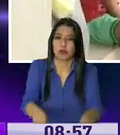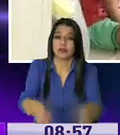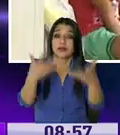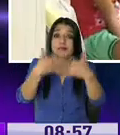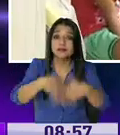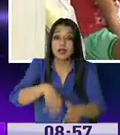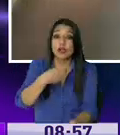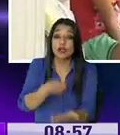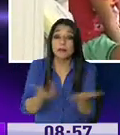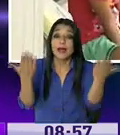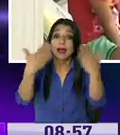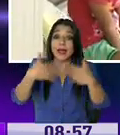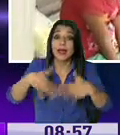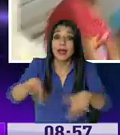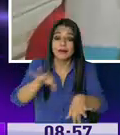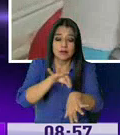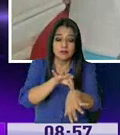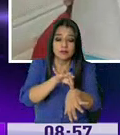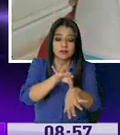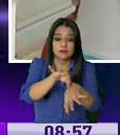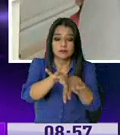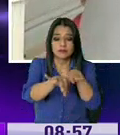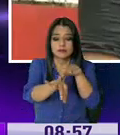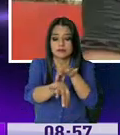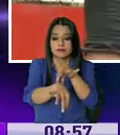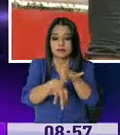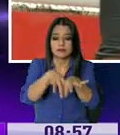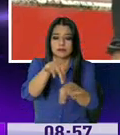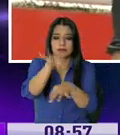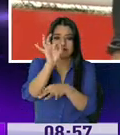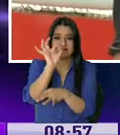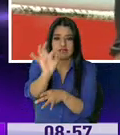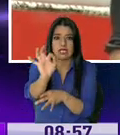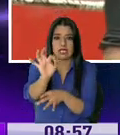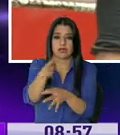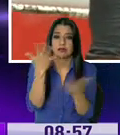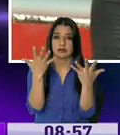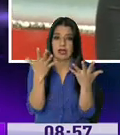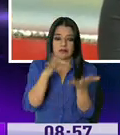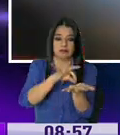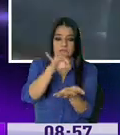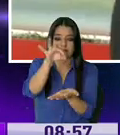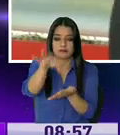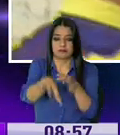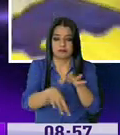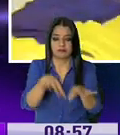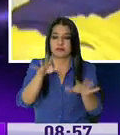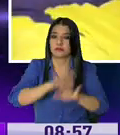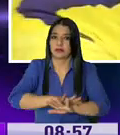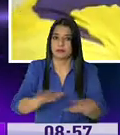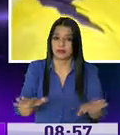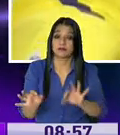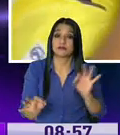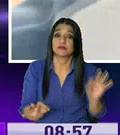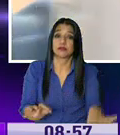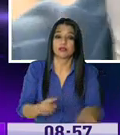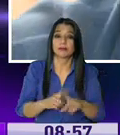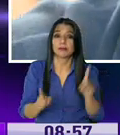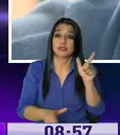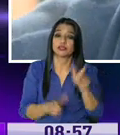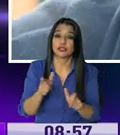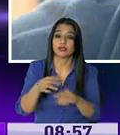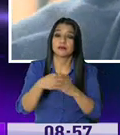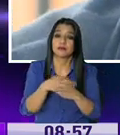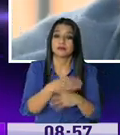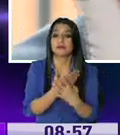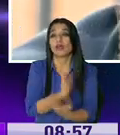estas compras, usted tiene que sacarse los guantes de la manera correcta, que no tenga ningún tipo de contacto con el guante y los bote. O sea, pero hay gente que piensa que puede